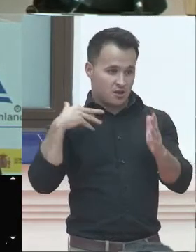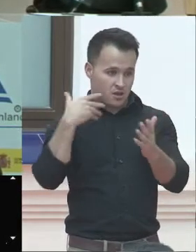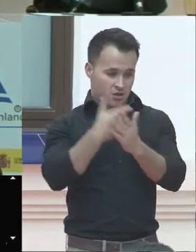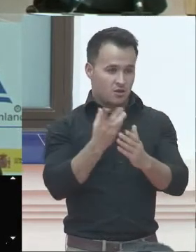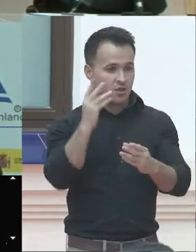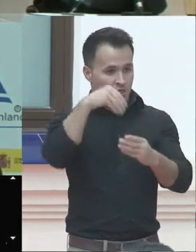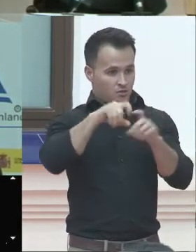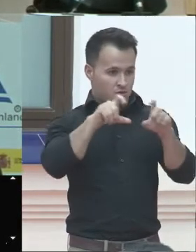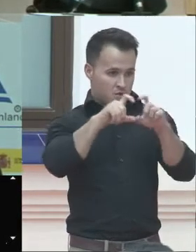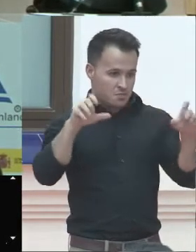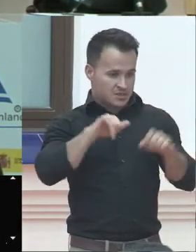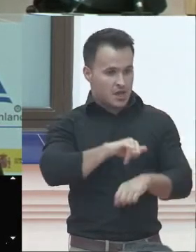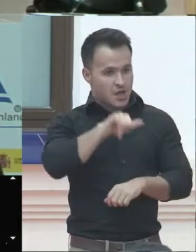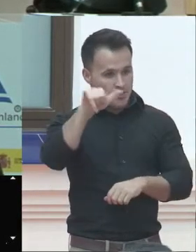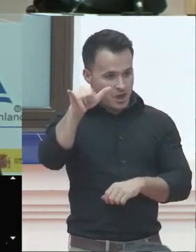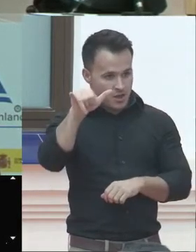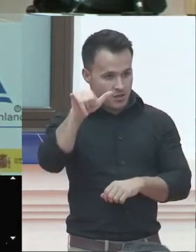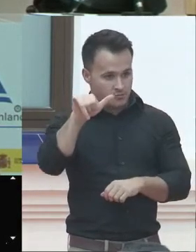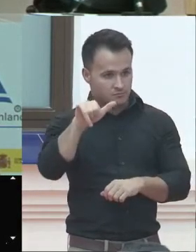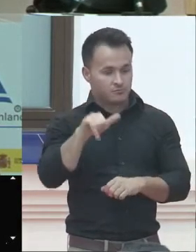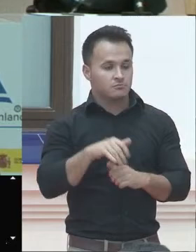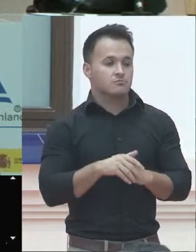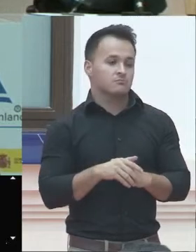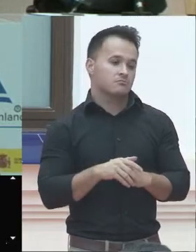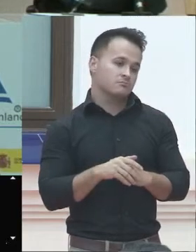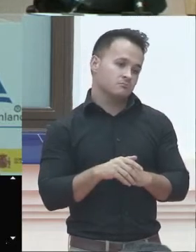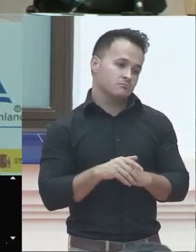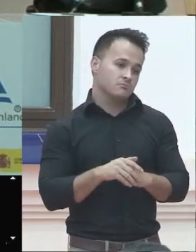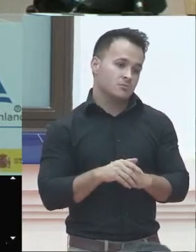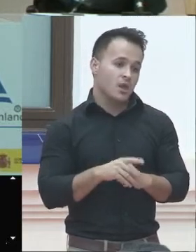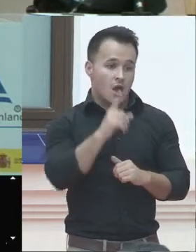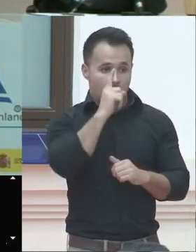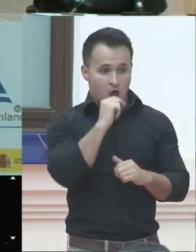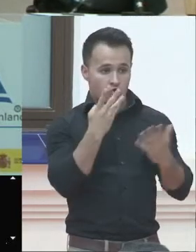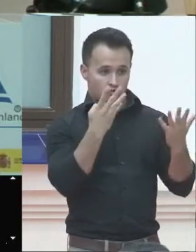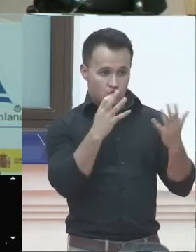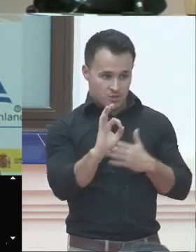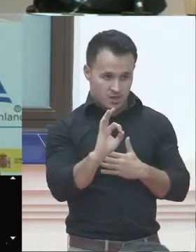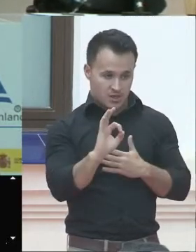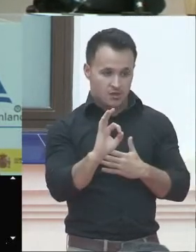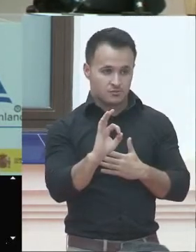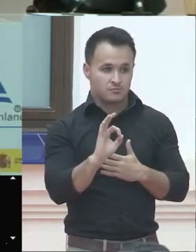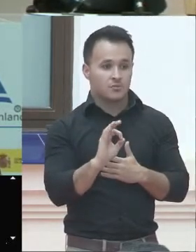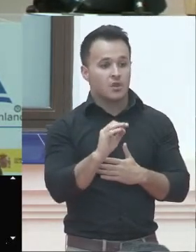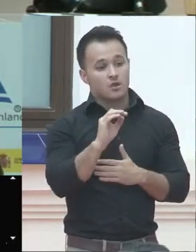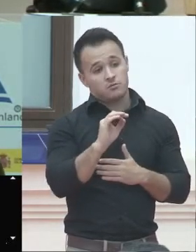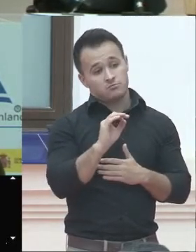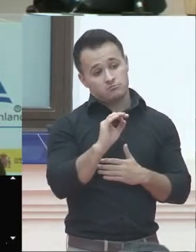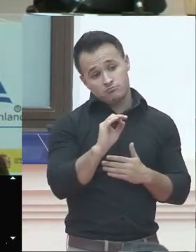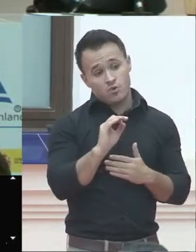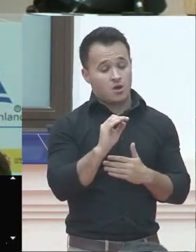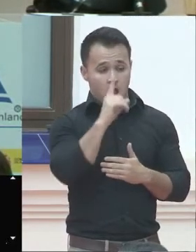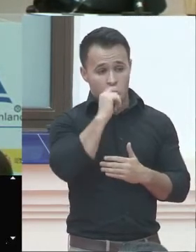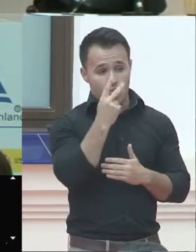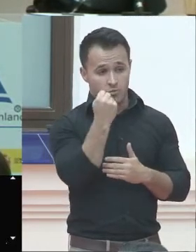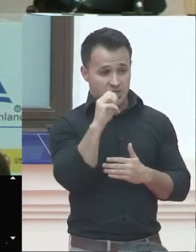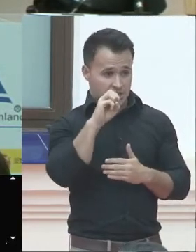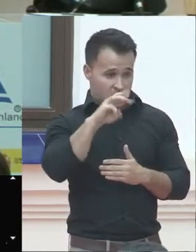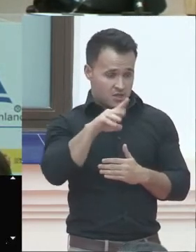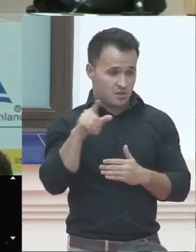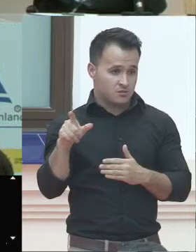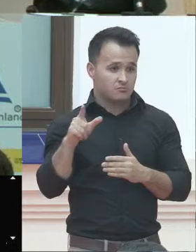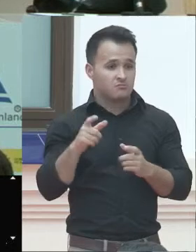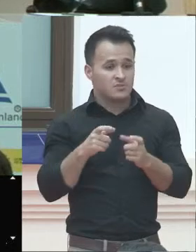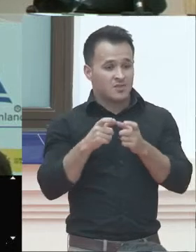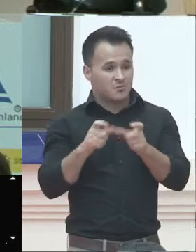de Iberia, donde en la actualidad tiene el cargo en el área de innovación. Entre los años 98 a 2013 pues ha desempeñado labores de investigador en